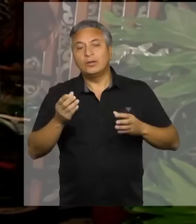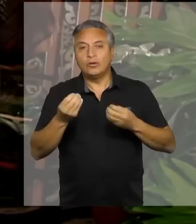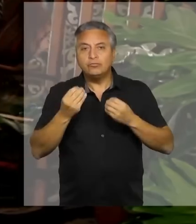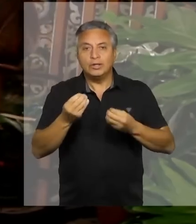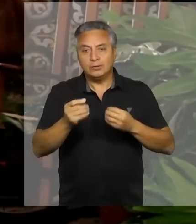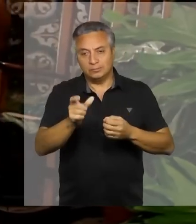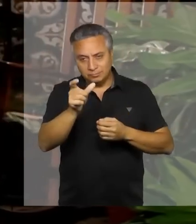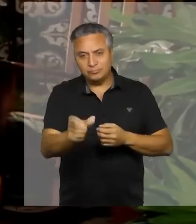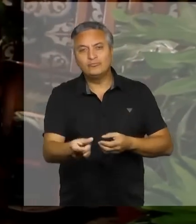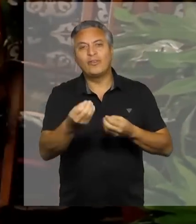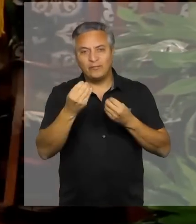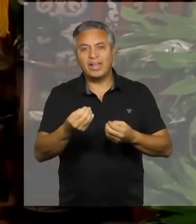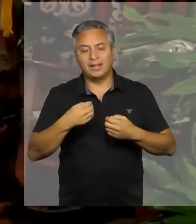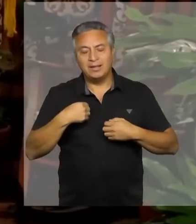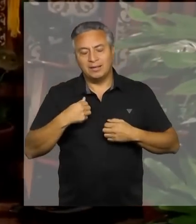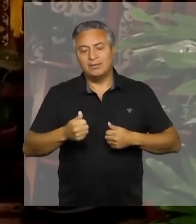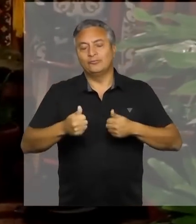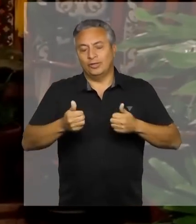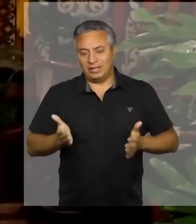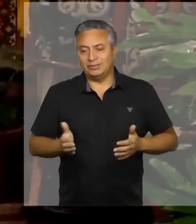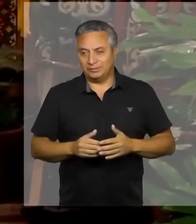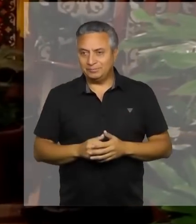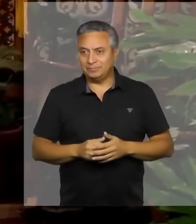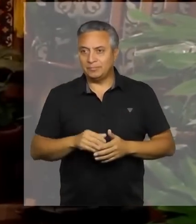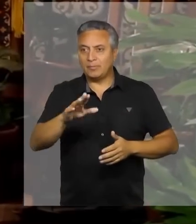bien. Pacha.